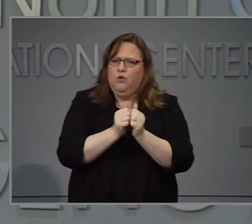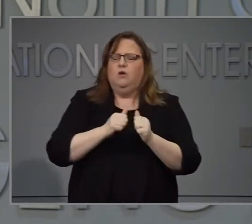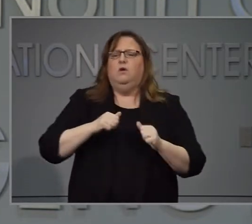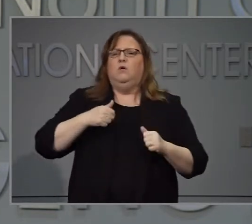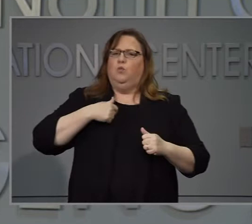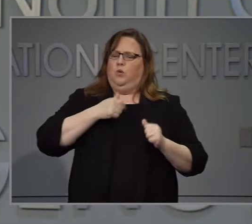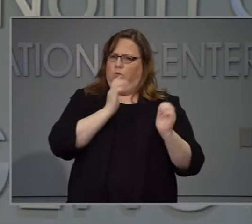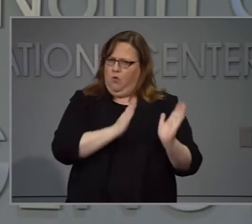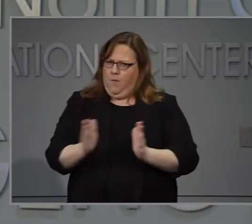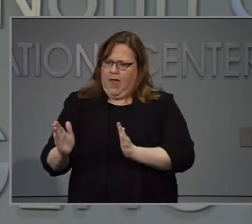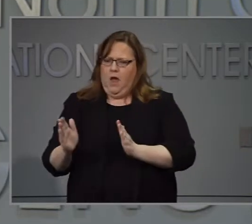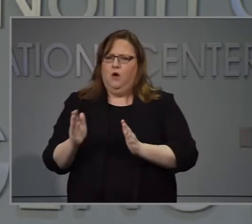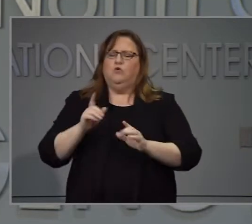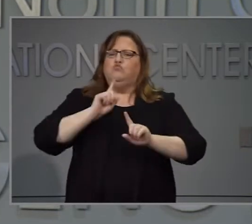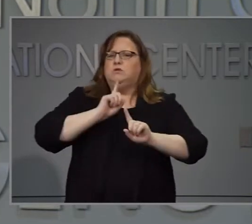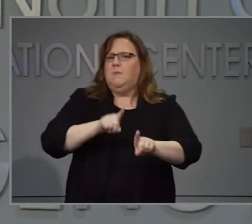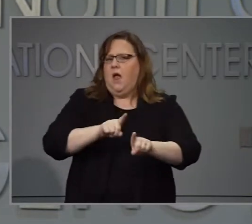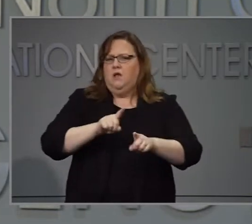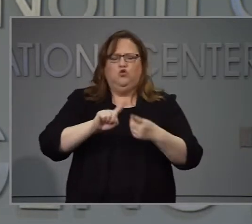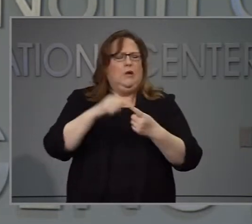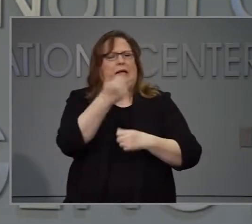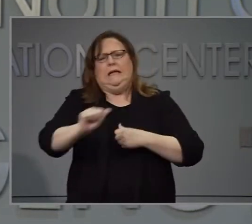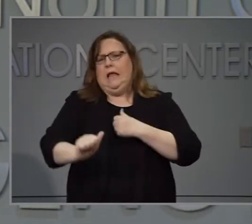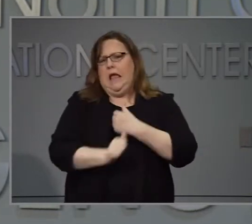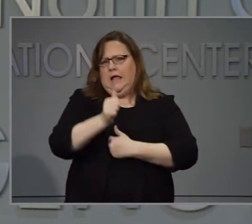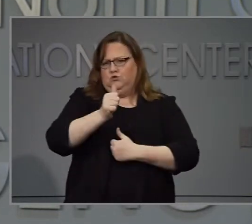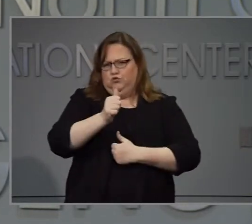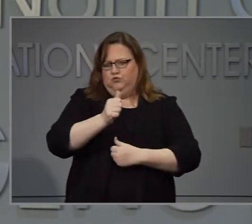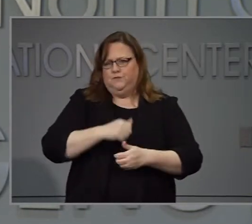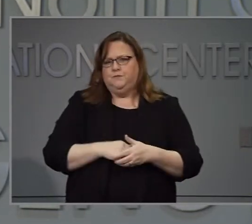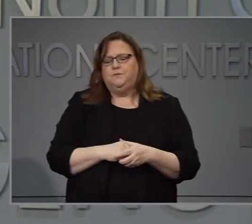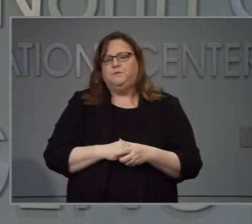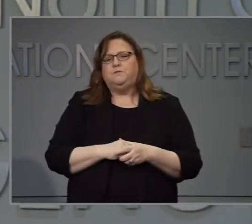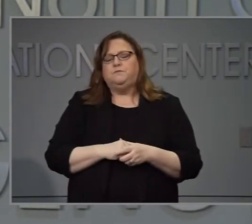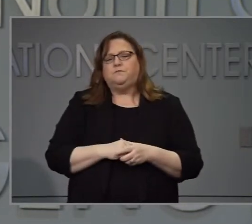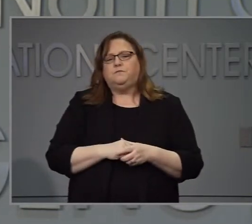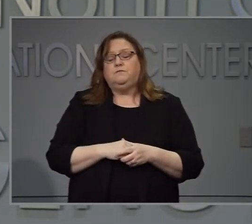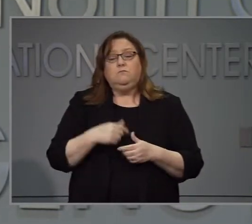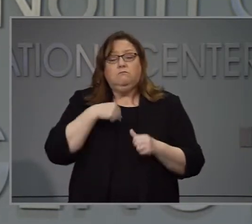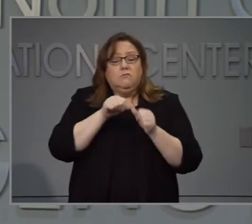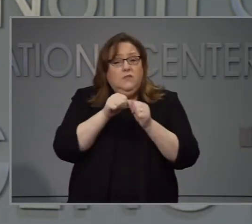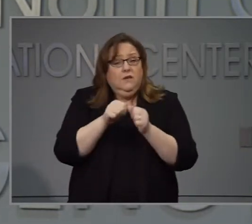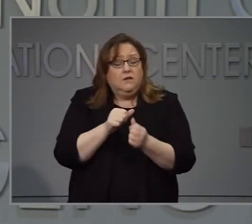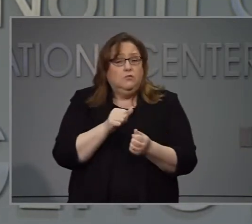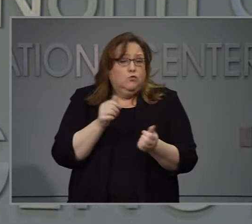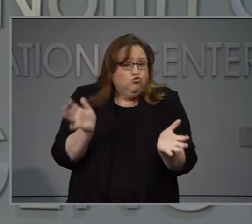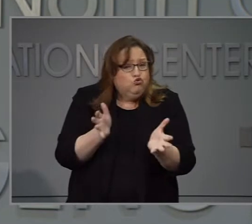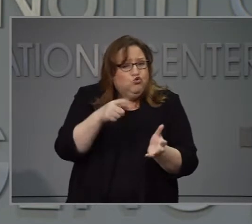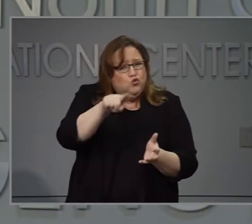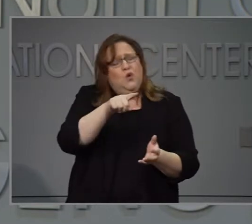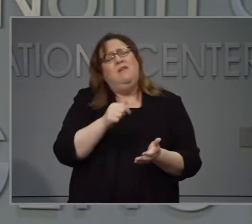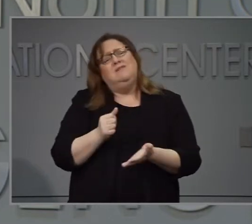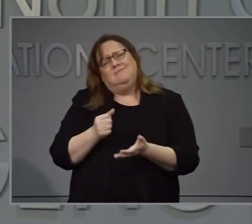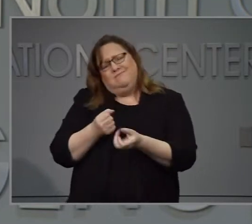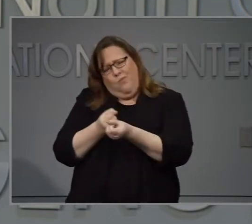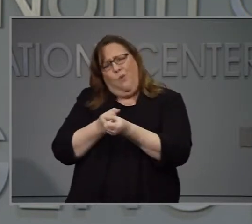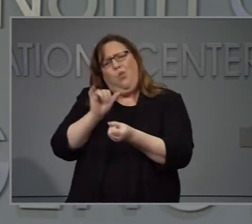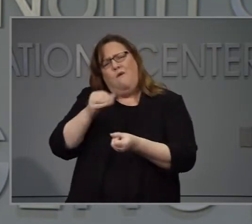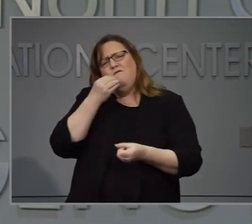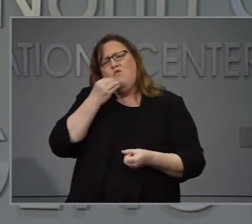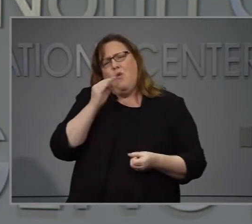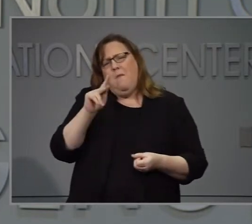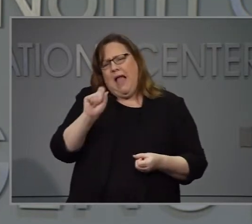todo el equipo de respuesta en caso de emergencias con un enfoque para todos los peligros